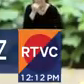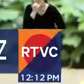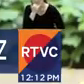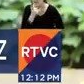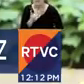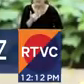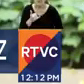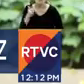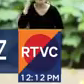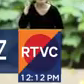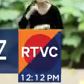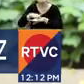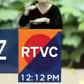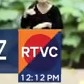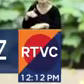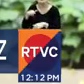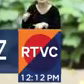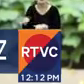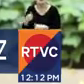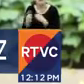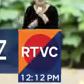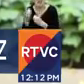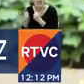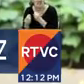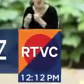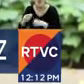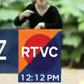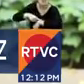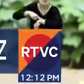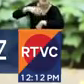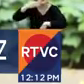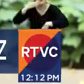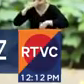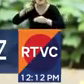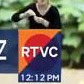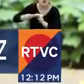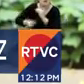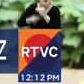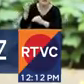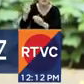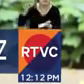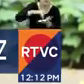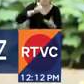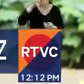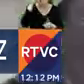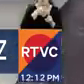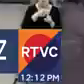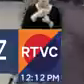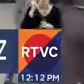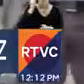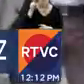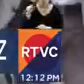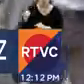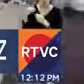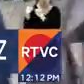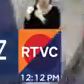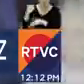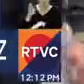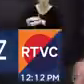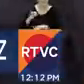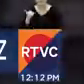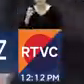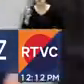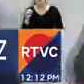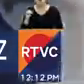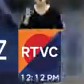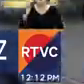los motivos determinantes, las circunstancias de tiempo, modo y lugar en las que se pudo cometer y la responsabilidad de la alcaldesa. Todo se